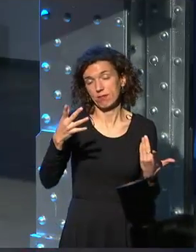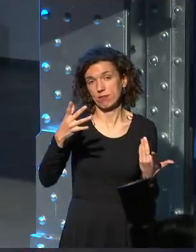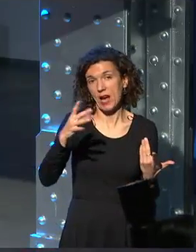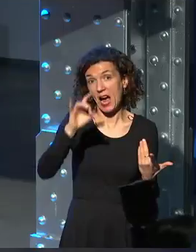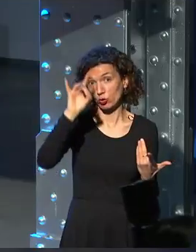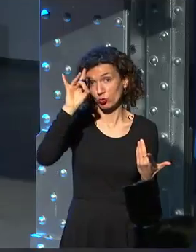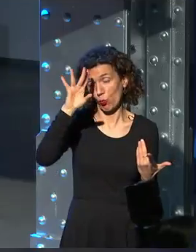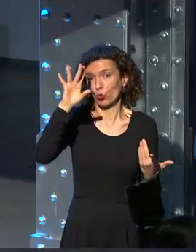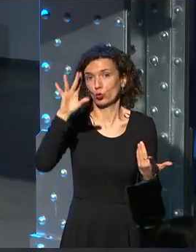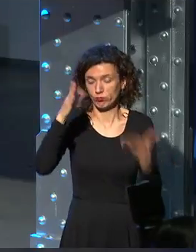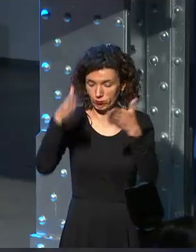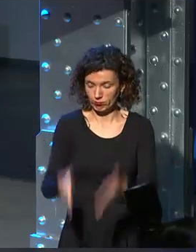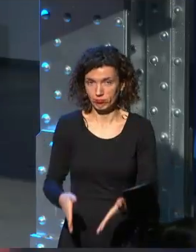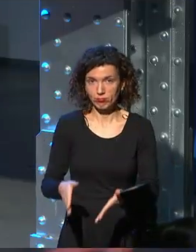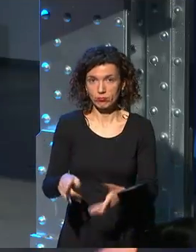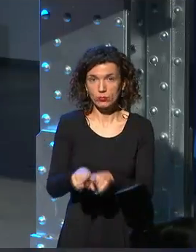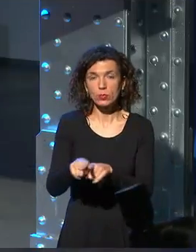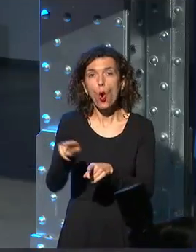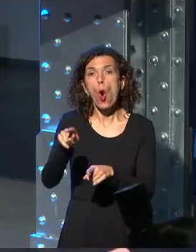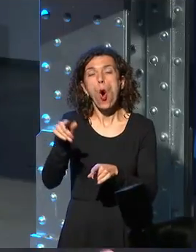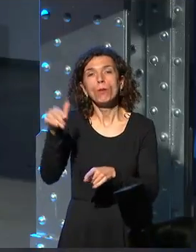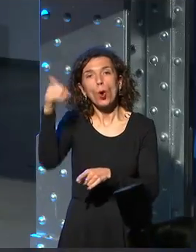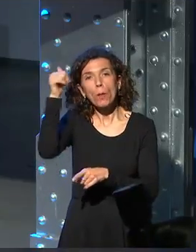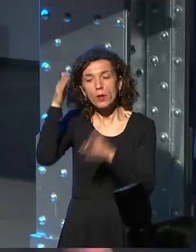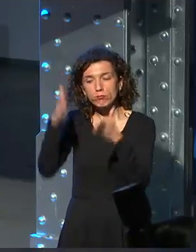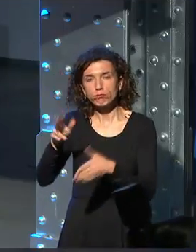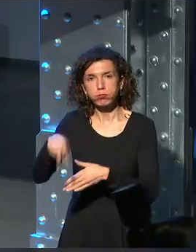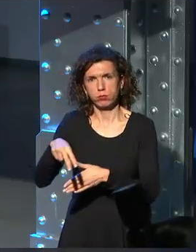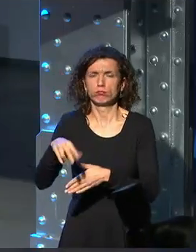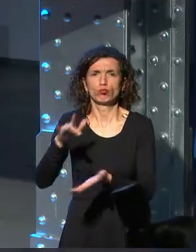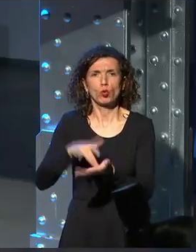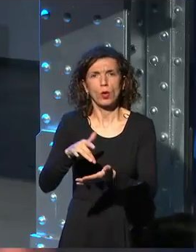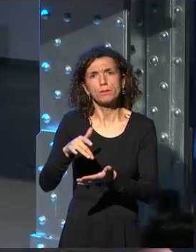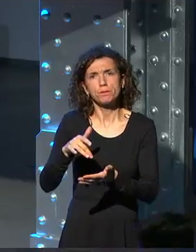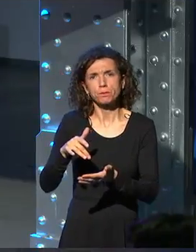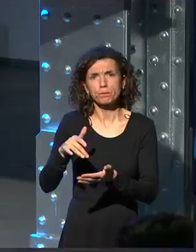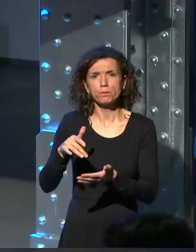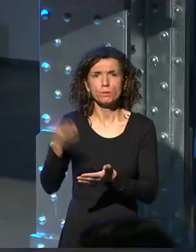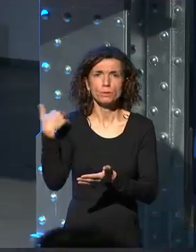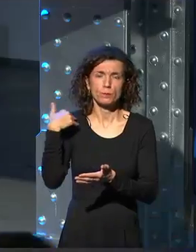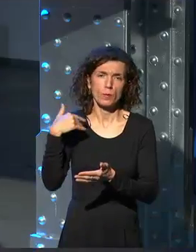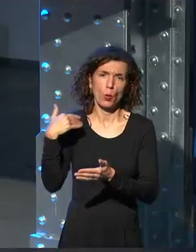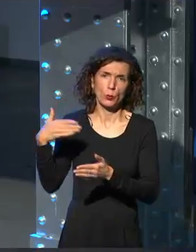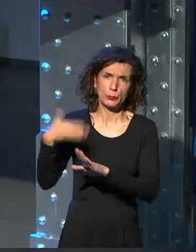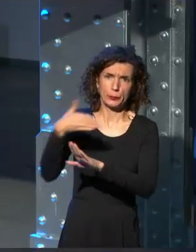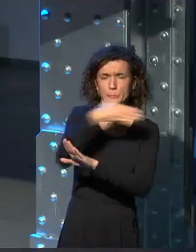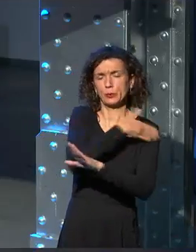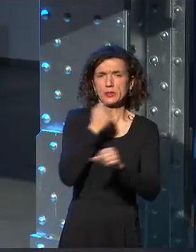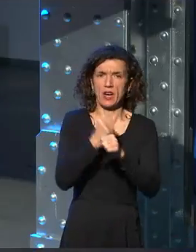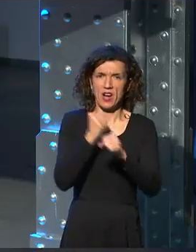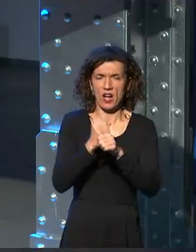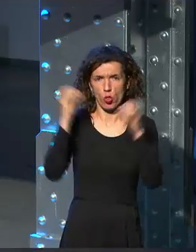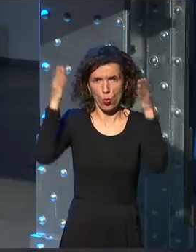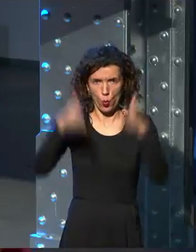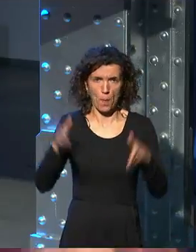Randi, que bueno, es un hombre que, bueno, aparte de haber tenido una carrera como mago, pues